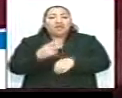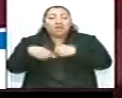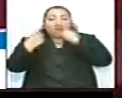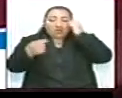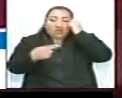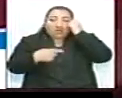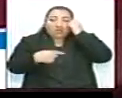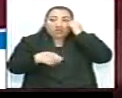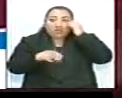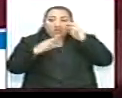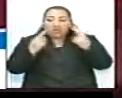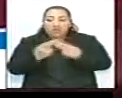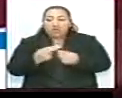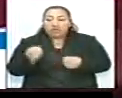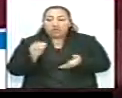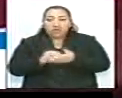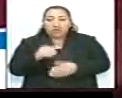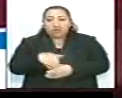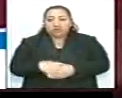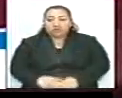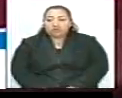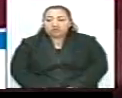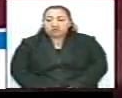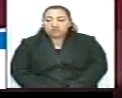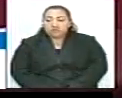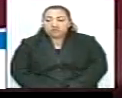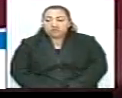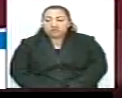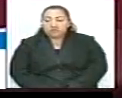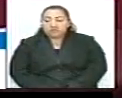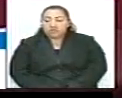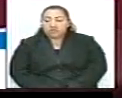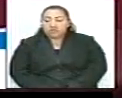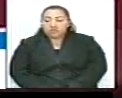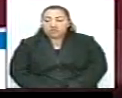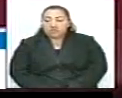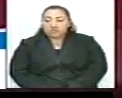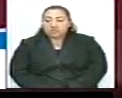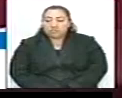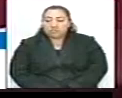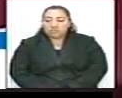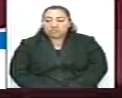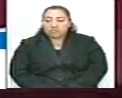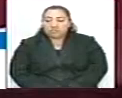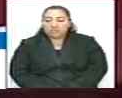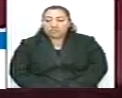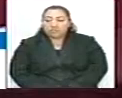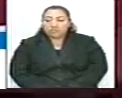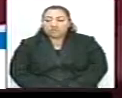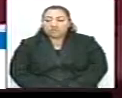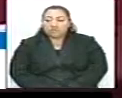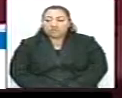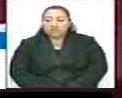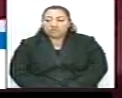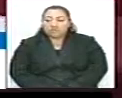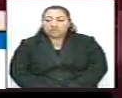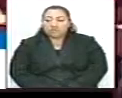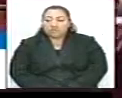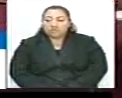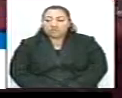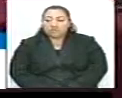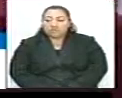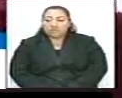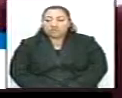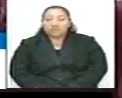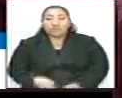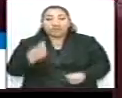sesiones. Yo pondría a votación la conformación de este grupo de trabajo, ¿no? Los congresistas que estén a favor,